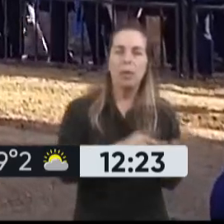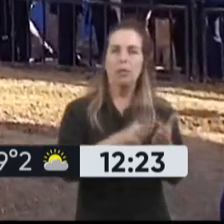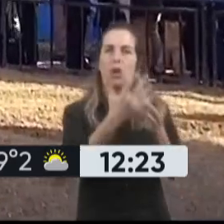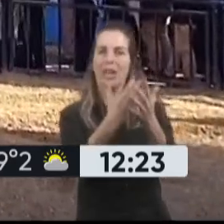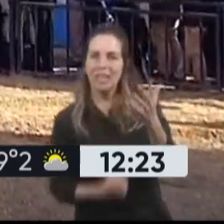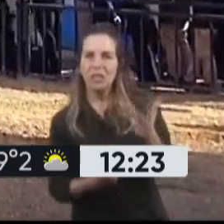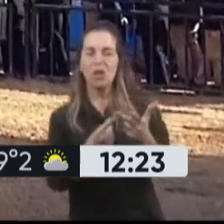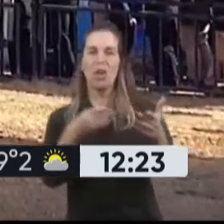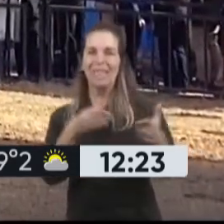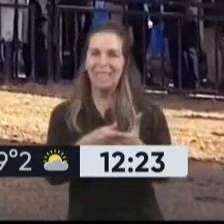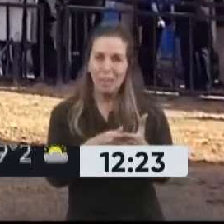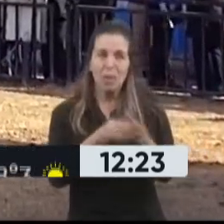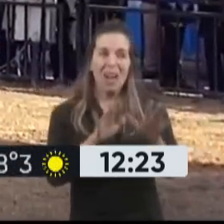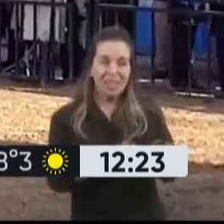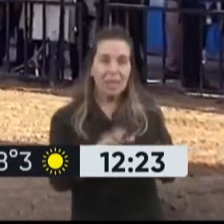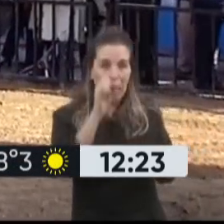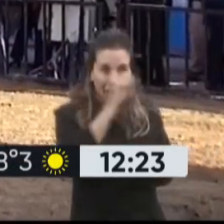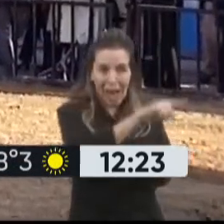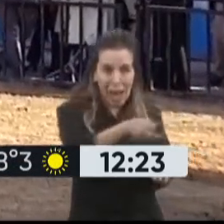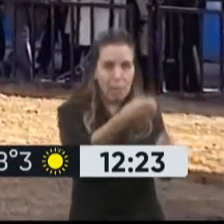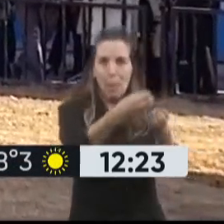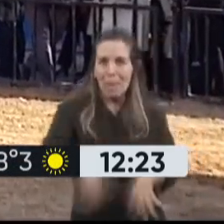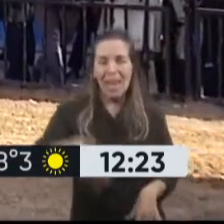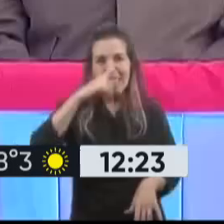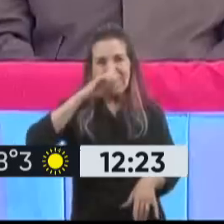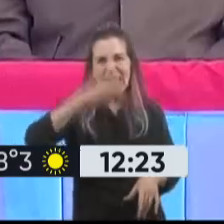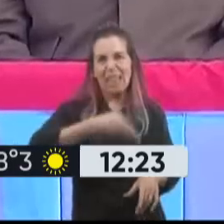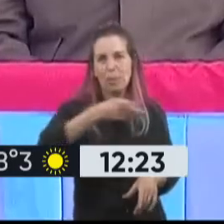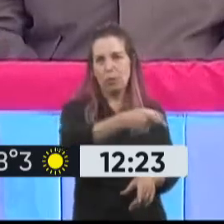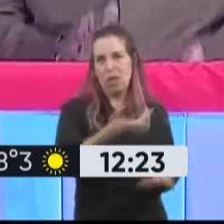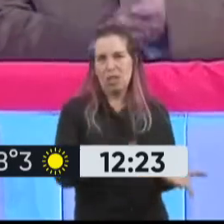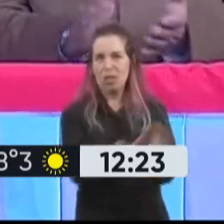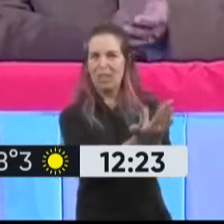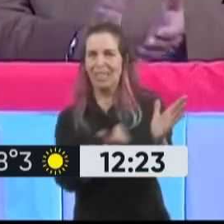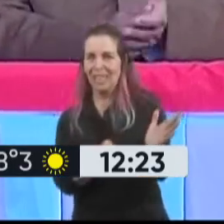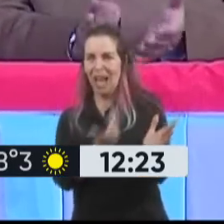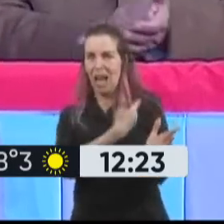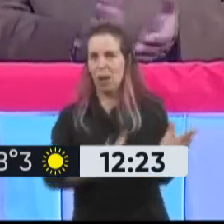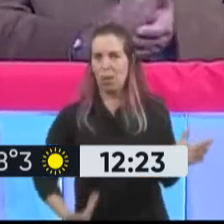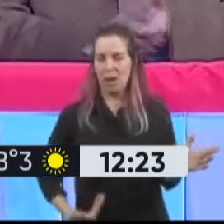le expropia al campo el 70% de lo que produce.